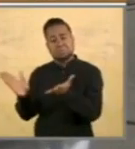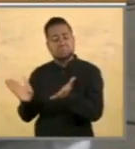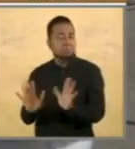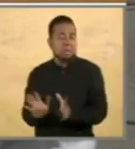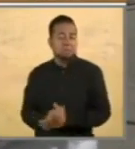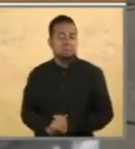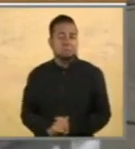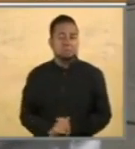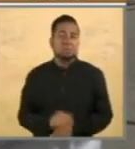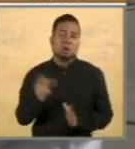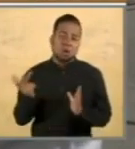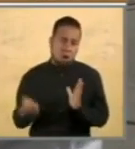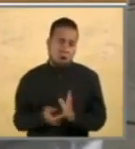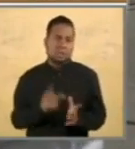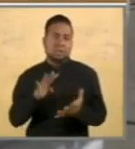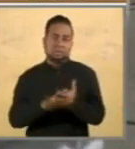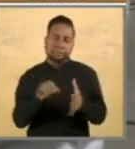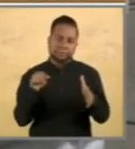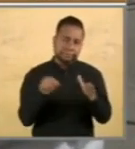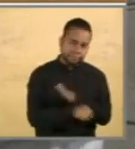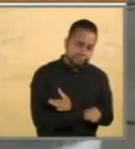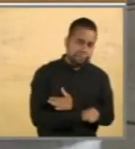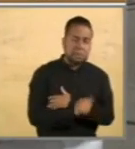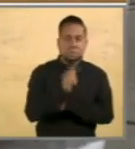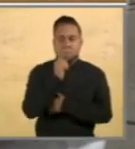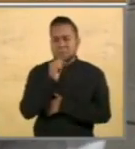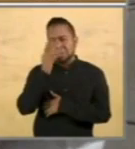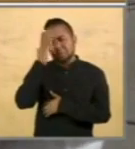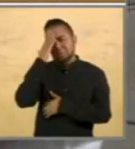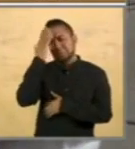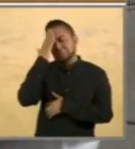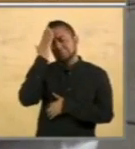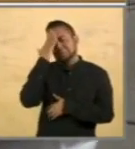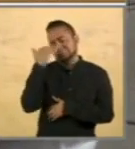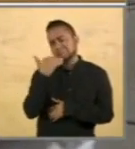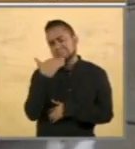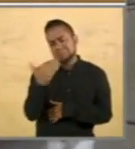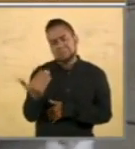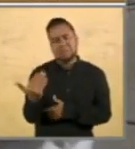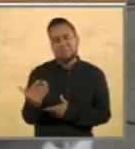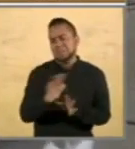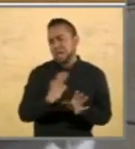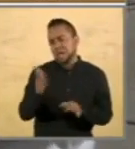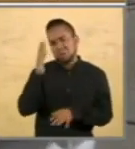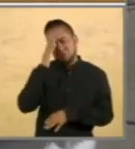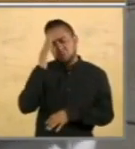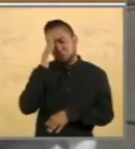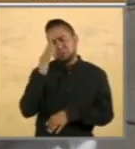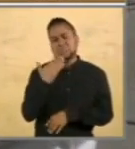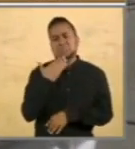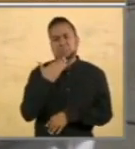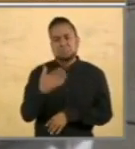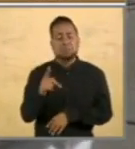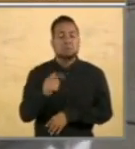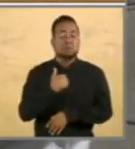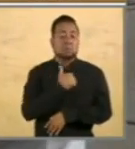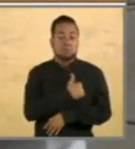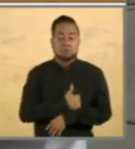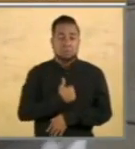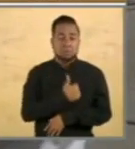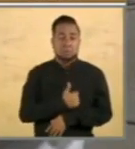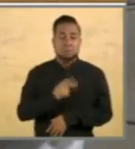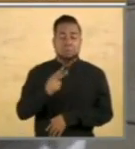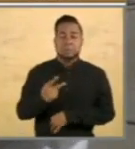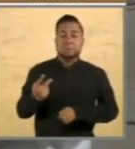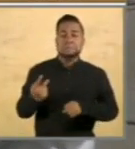salir y vuelven a estar y la policía los conoce perfectamente los conoce perfectamente desafortunadamente